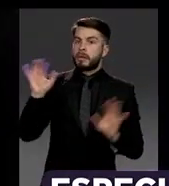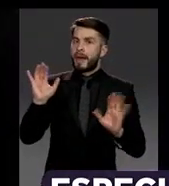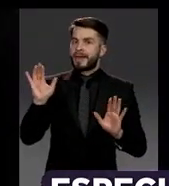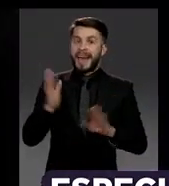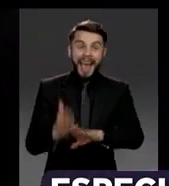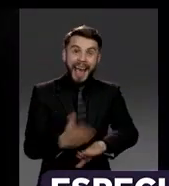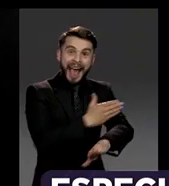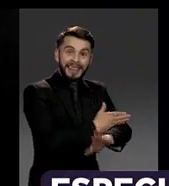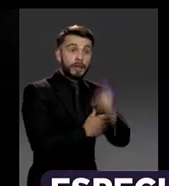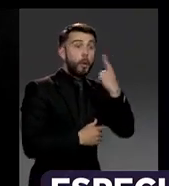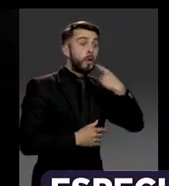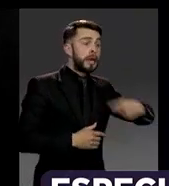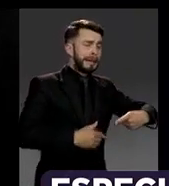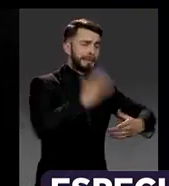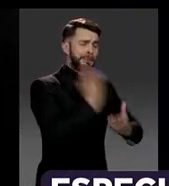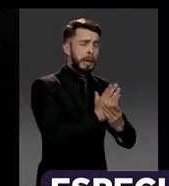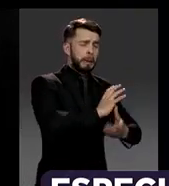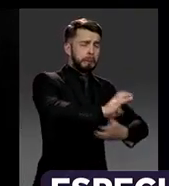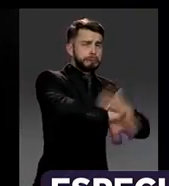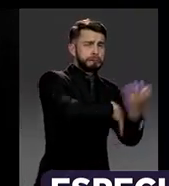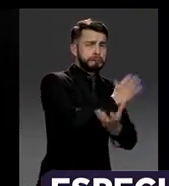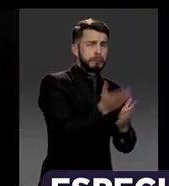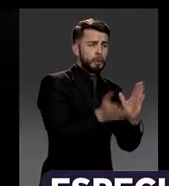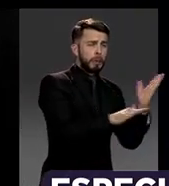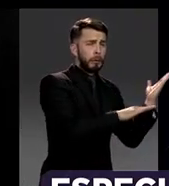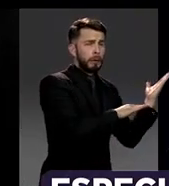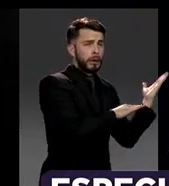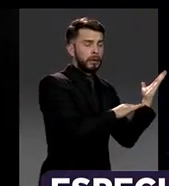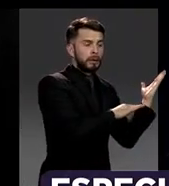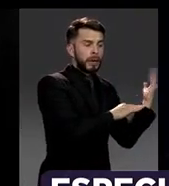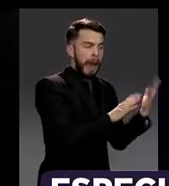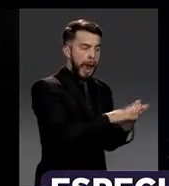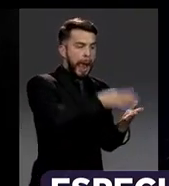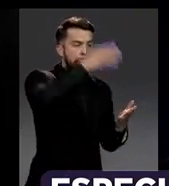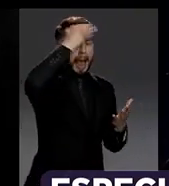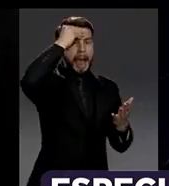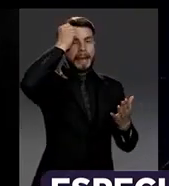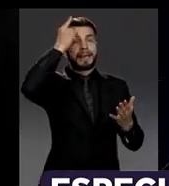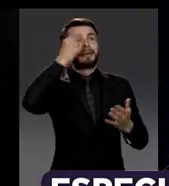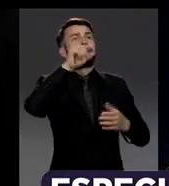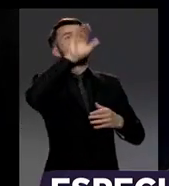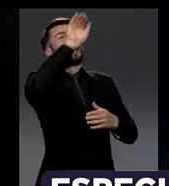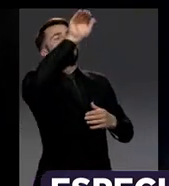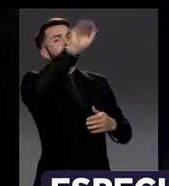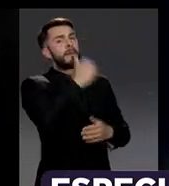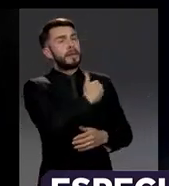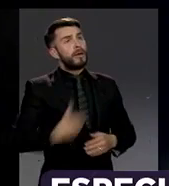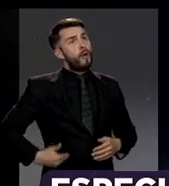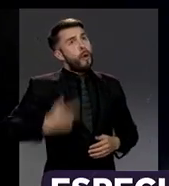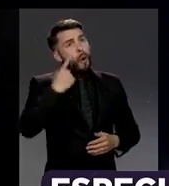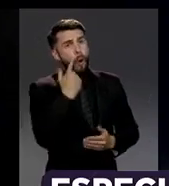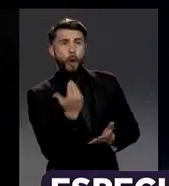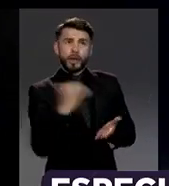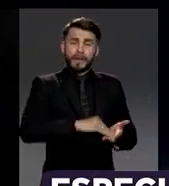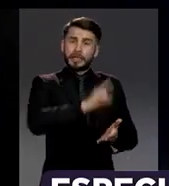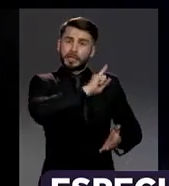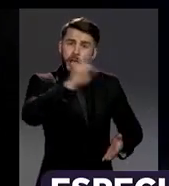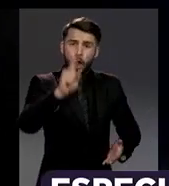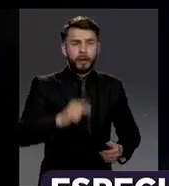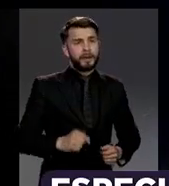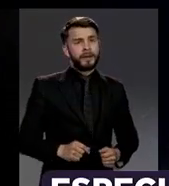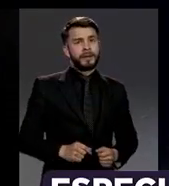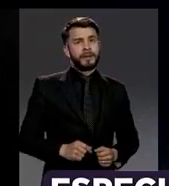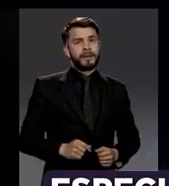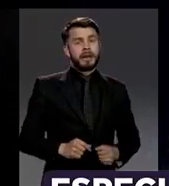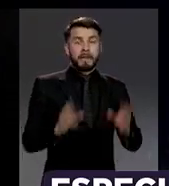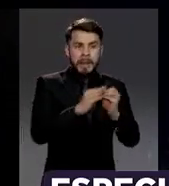porque haber levantado la voz contra la presidencia contra la policía diciéndoles esto no nos vuelve a pasar señores no pueden salir a atacar de